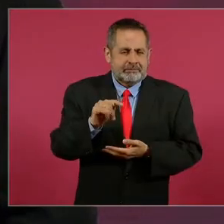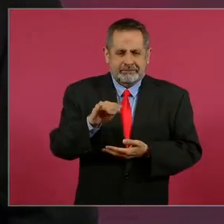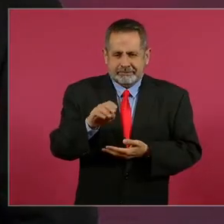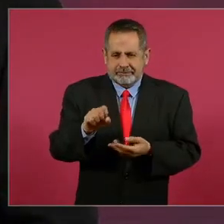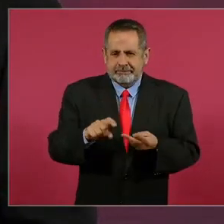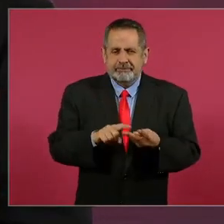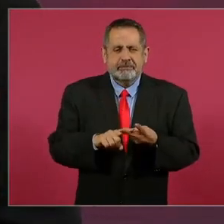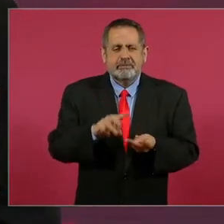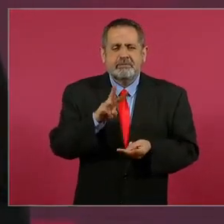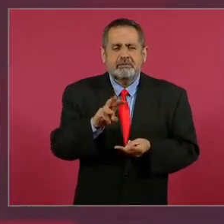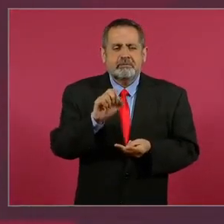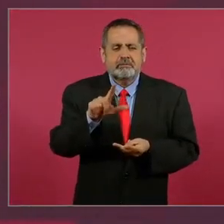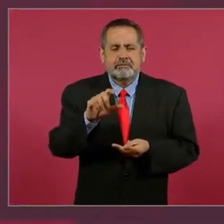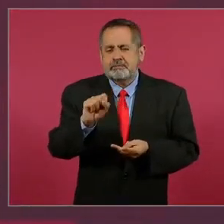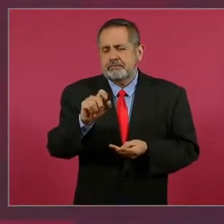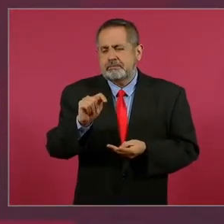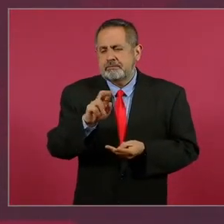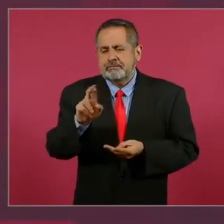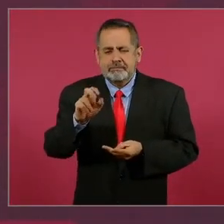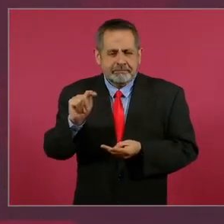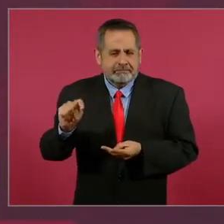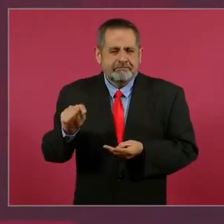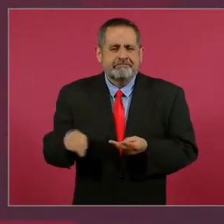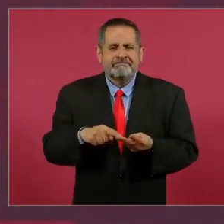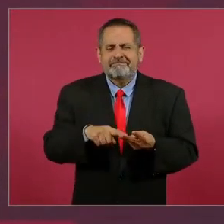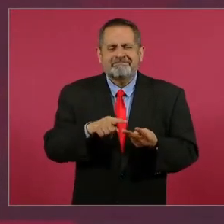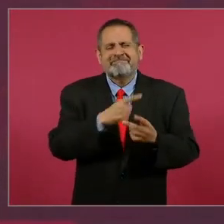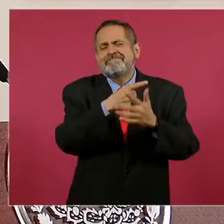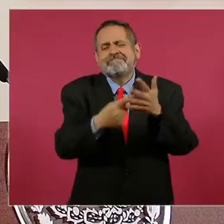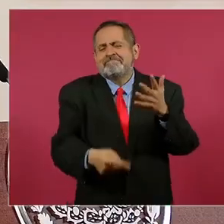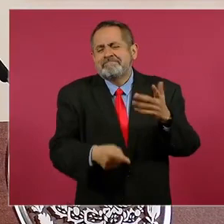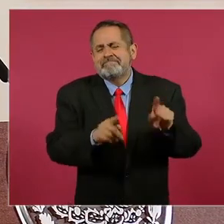Wall Street Journal, y todos.